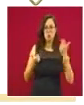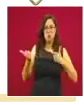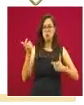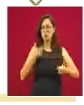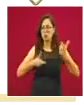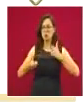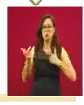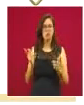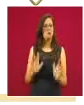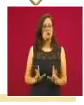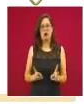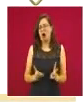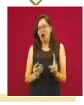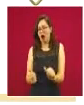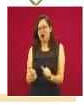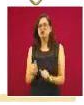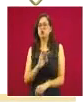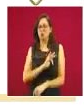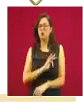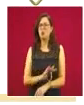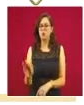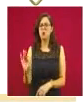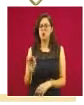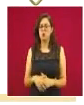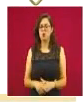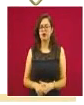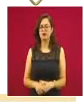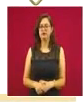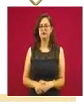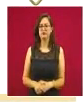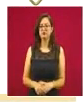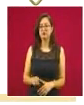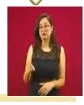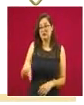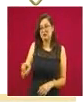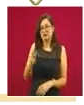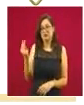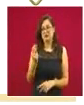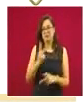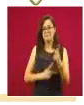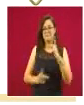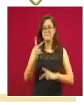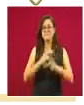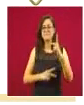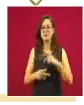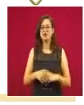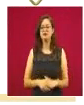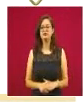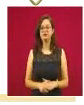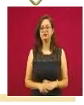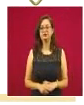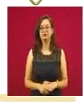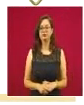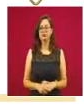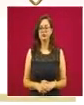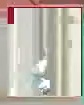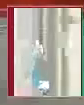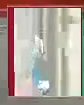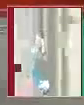atender sus necesidades inmediatas por las cuales ellos requirieron su crédito. La siguiente